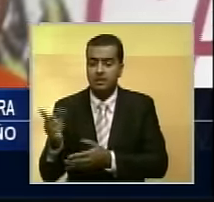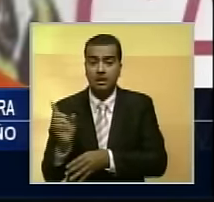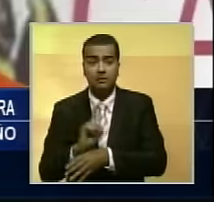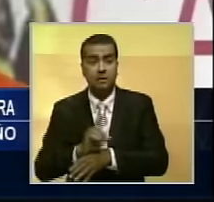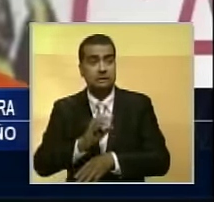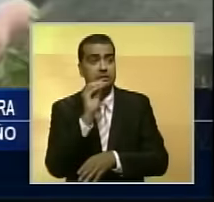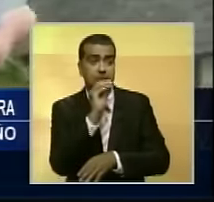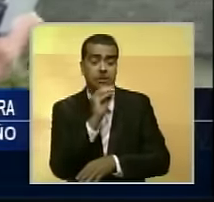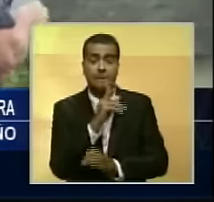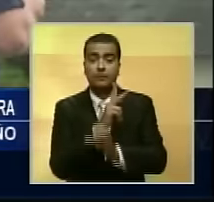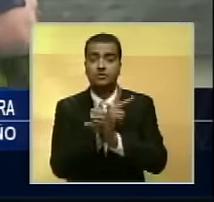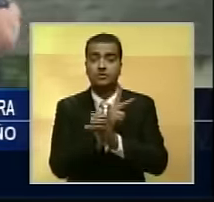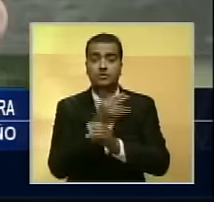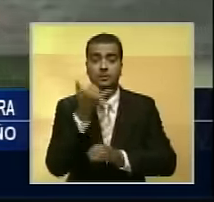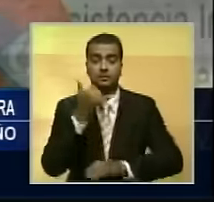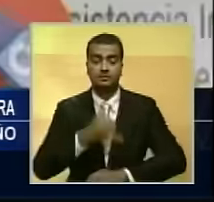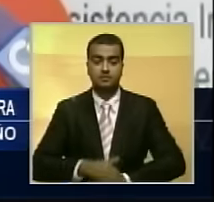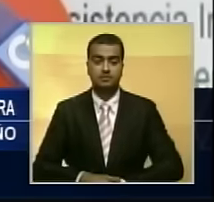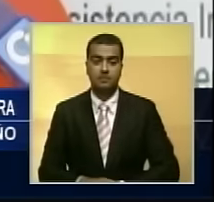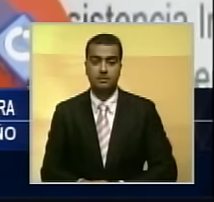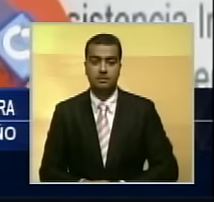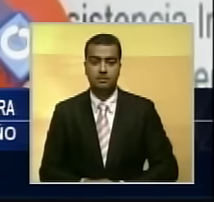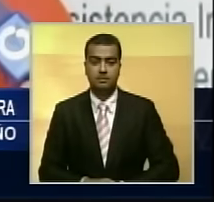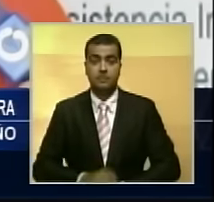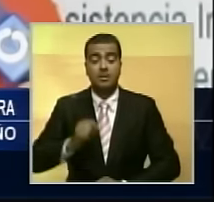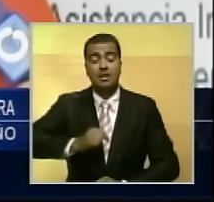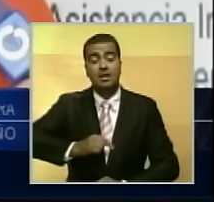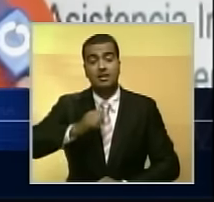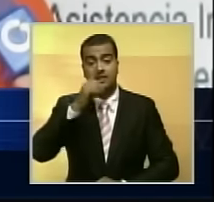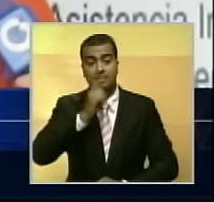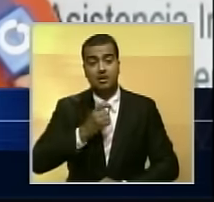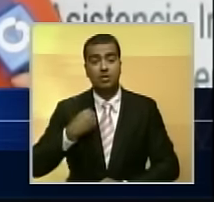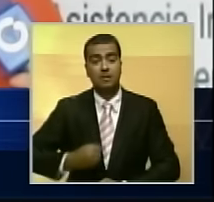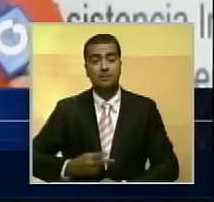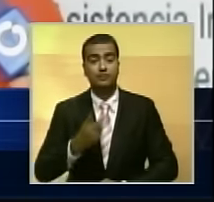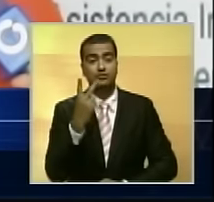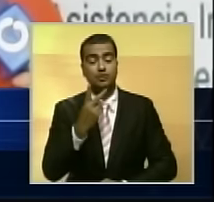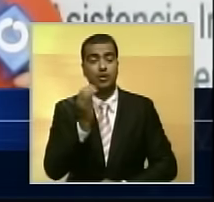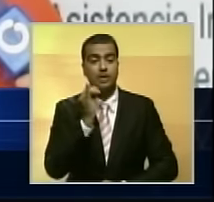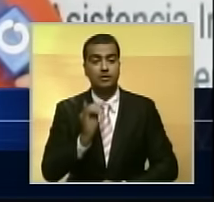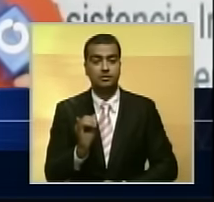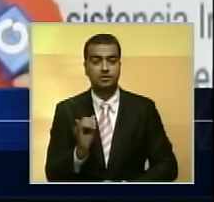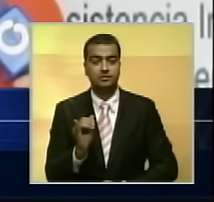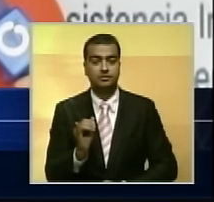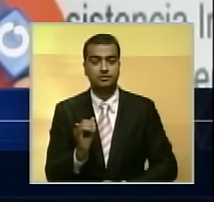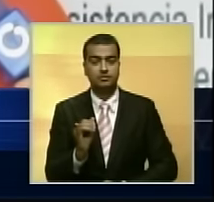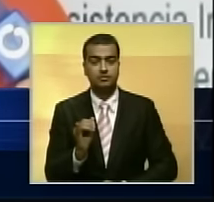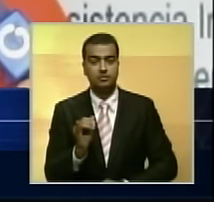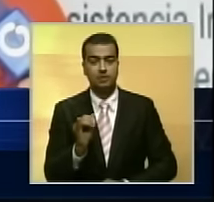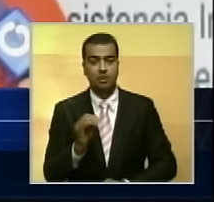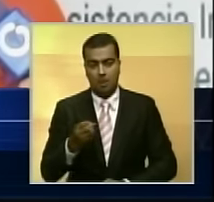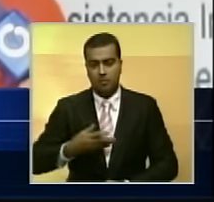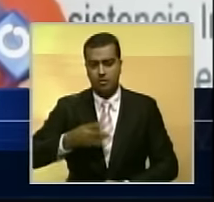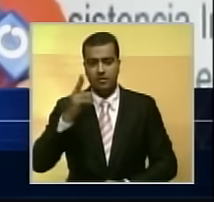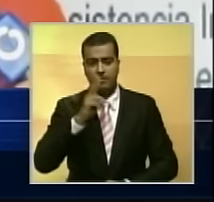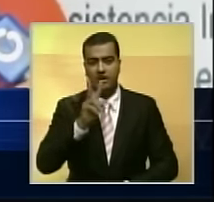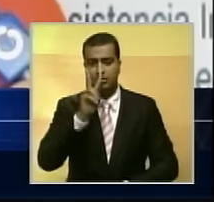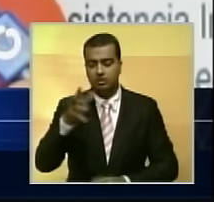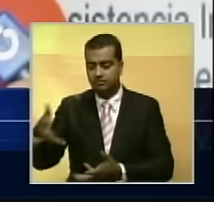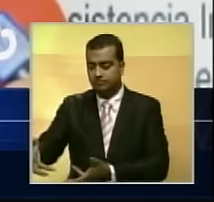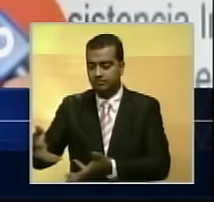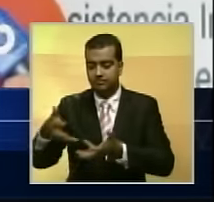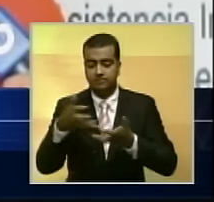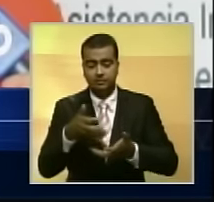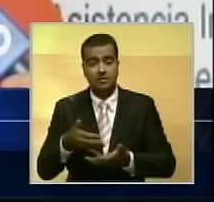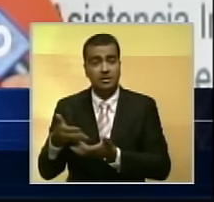Inmediatamente alertaron a Protección Civil. Bueno, este año ya tenemos dos denuncias o dos hallazgos, pues en este caso de fetos,